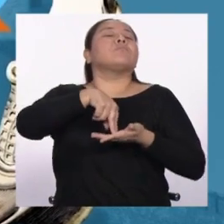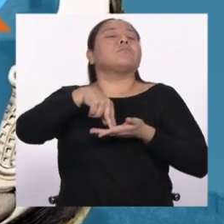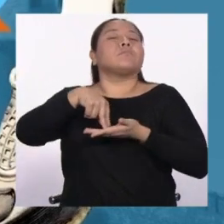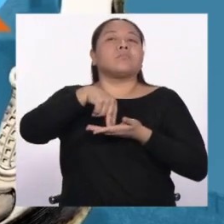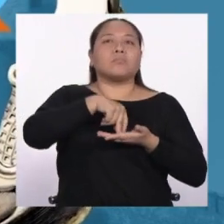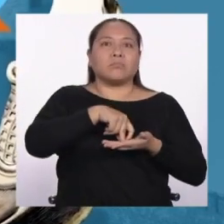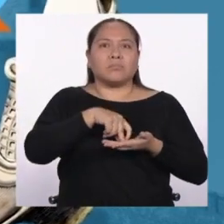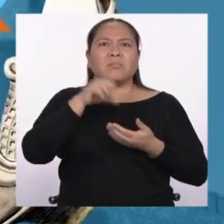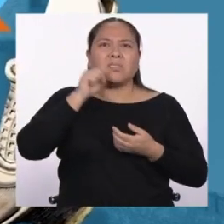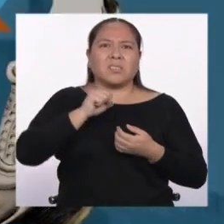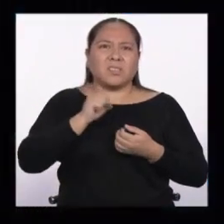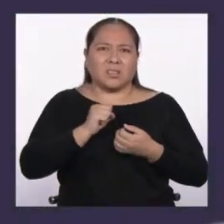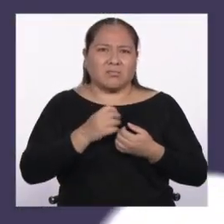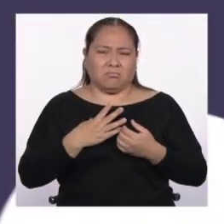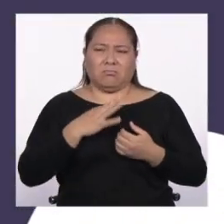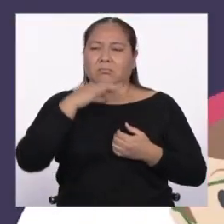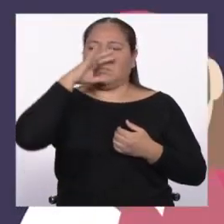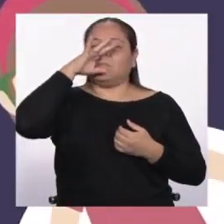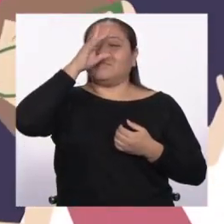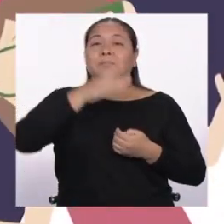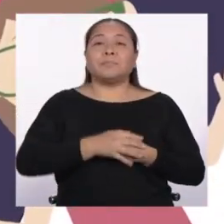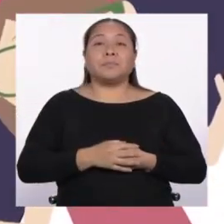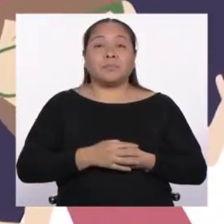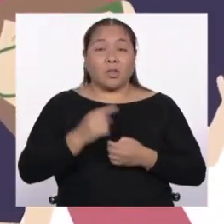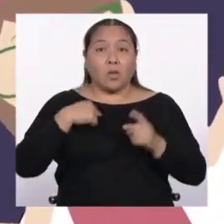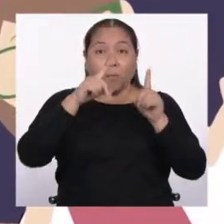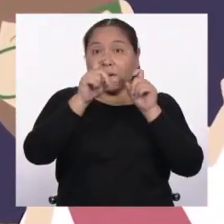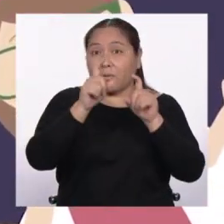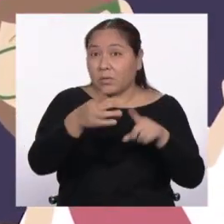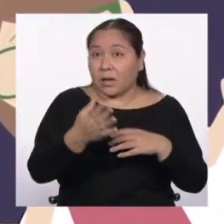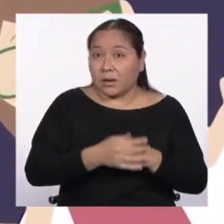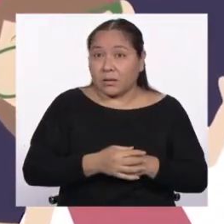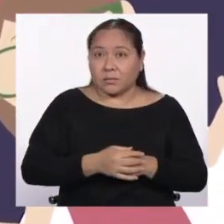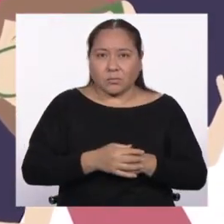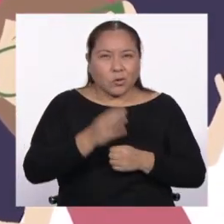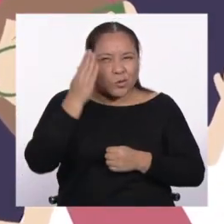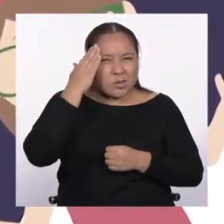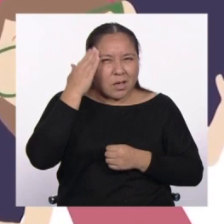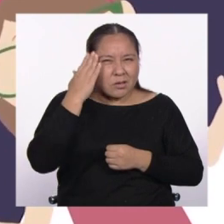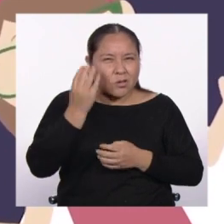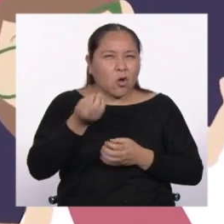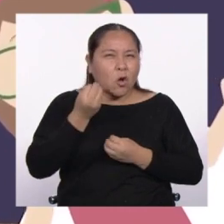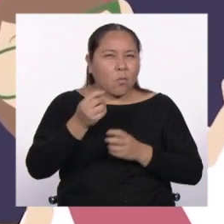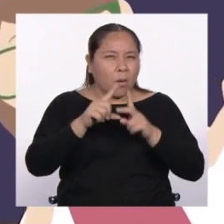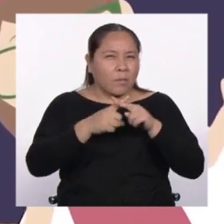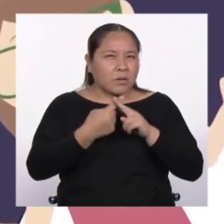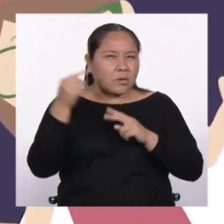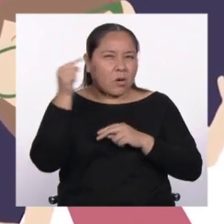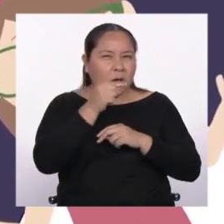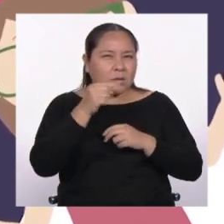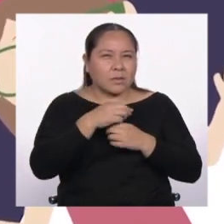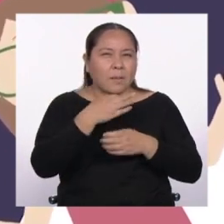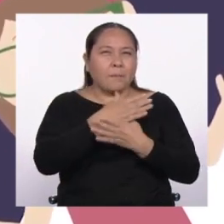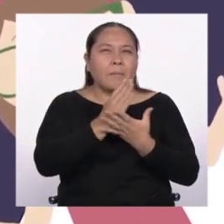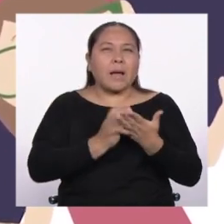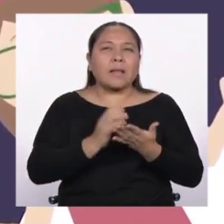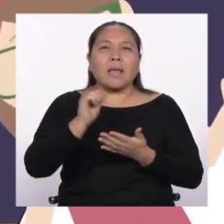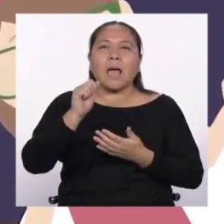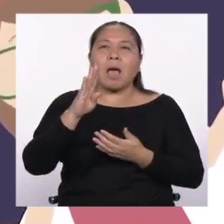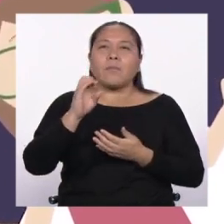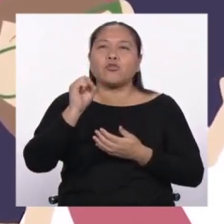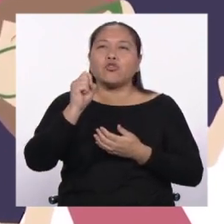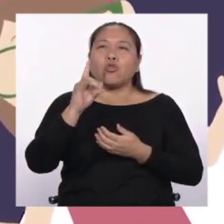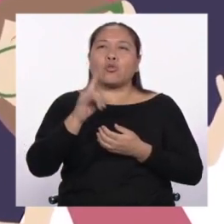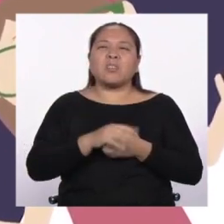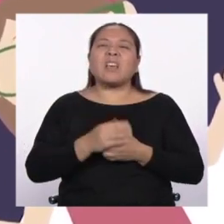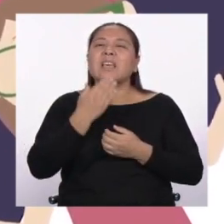Definitivamente todos unos divos. Pero quiero preguntarte algo. ¿Sabes con quién comenzó todo ese sistema absolutista? ¿Quién fue el rey que